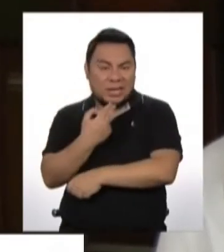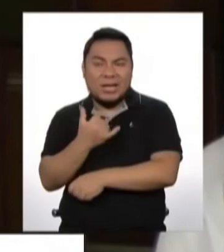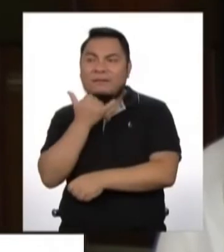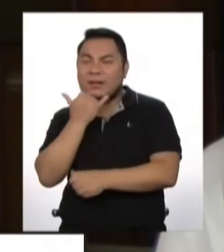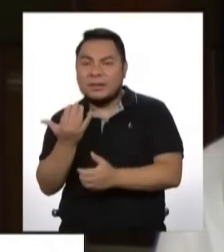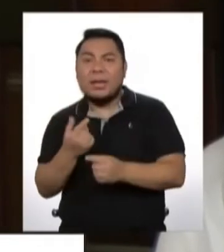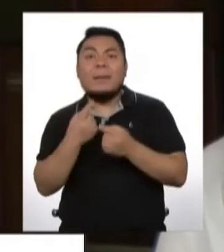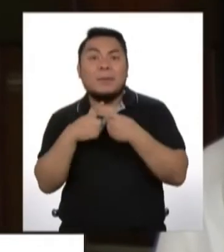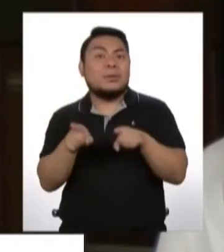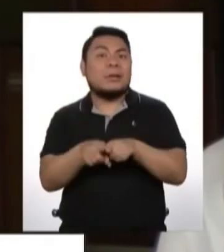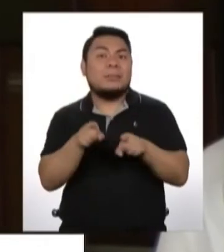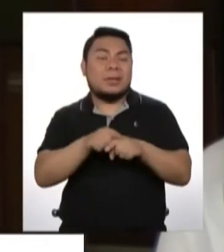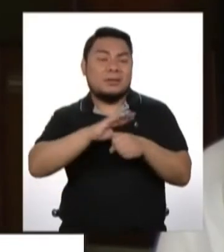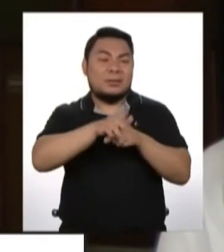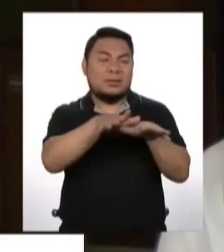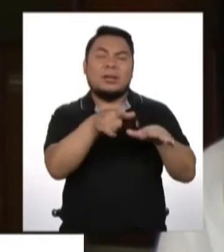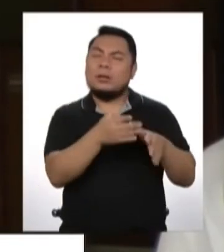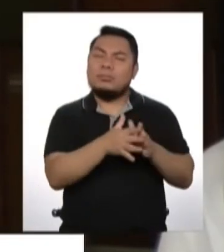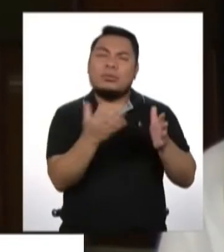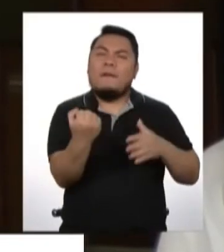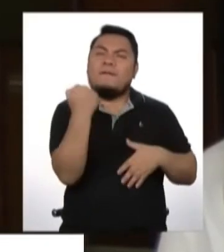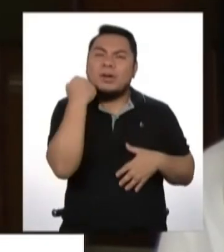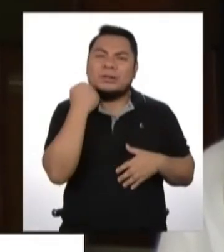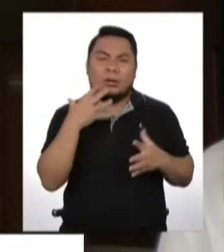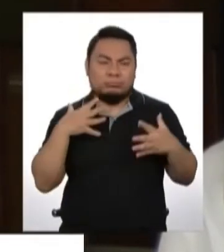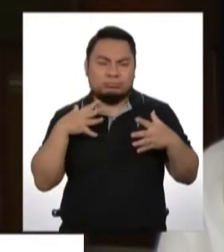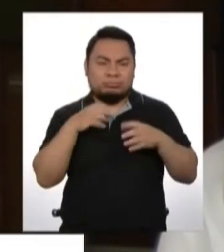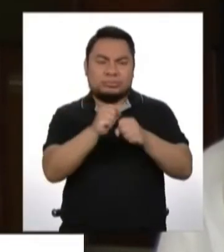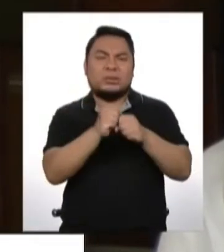las personas mayores y con